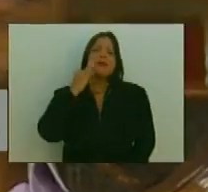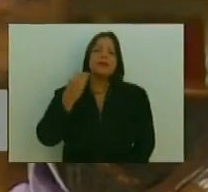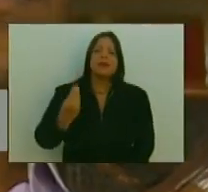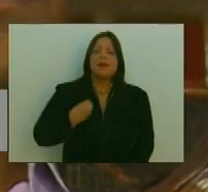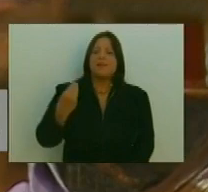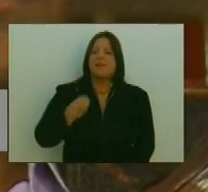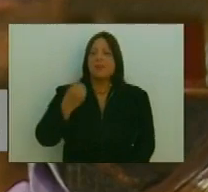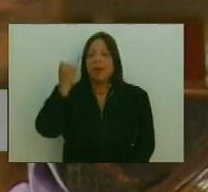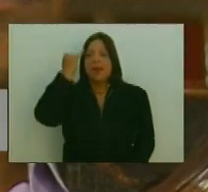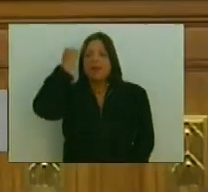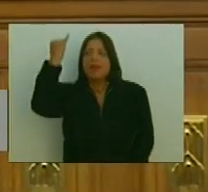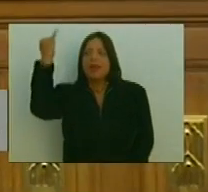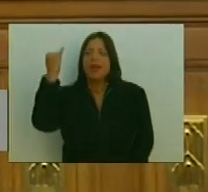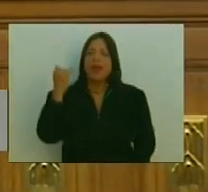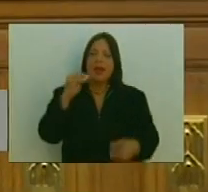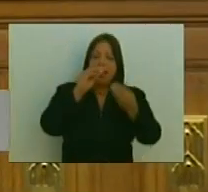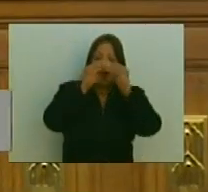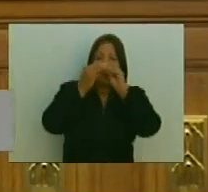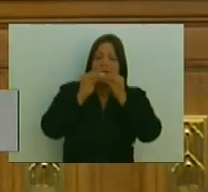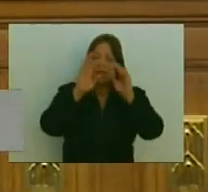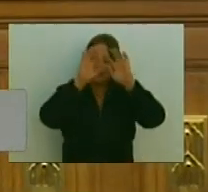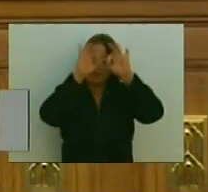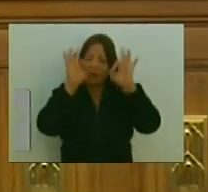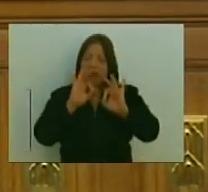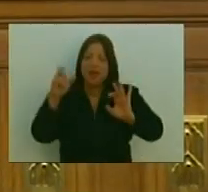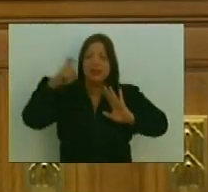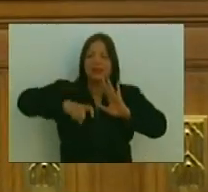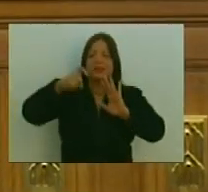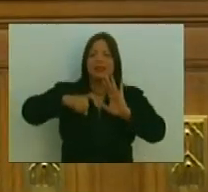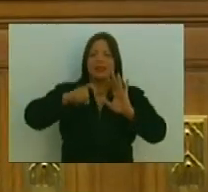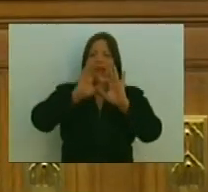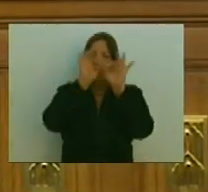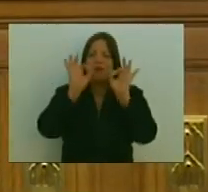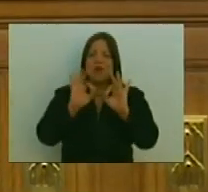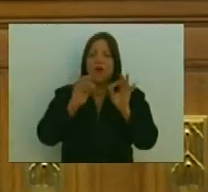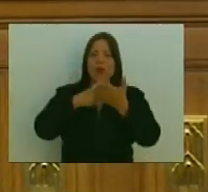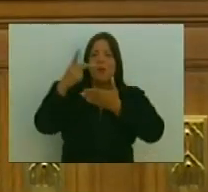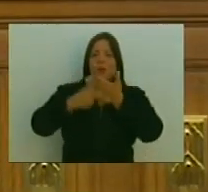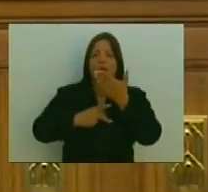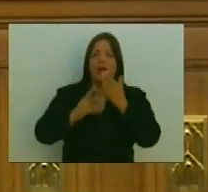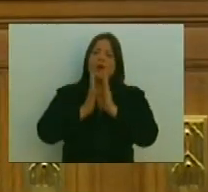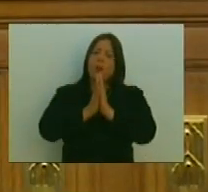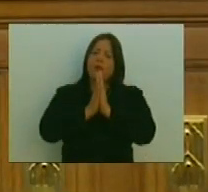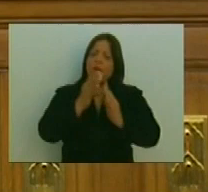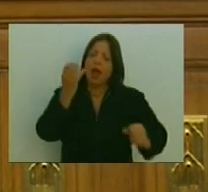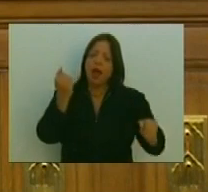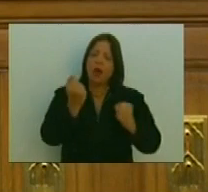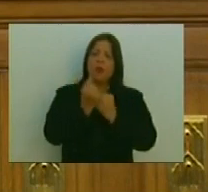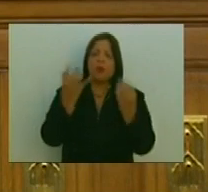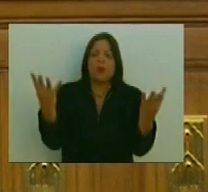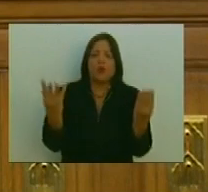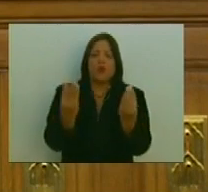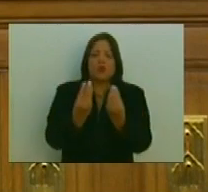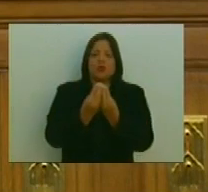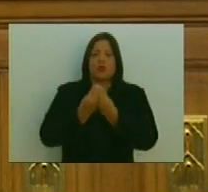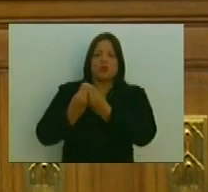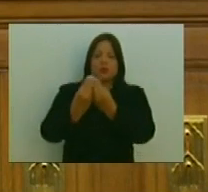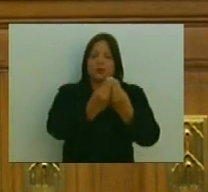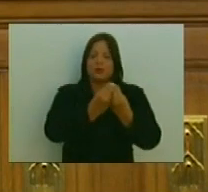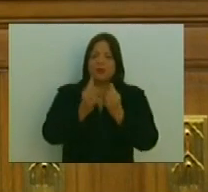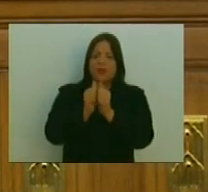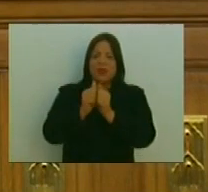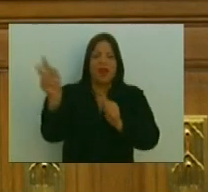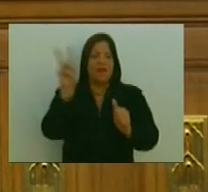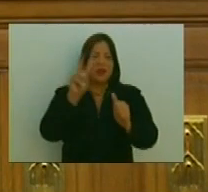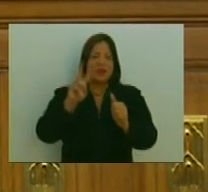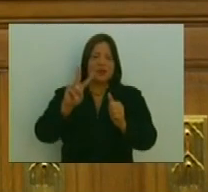esas adecuaciones, todas esas necesidades. Entonces la invitación es a que nos acompañen a hacer que una